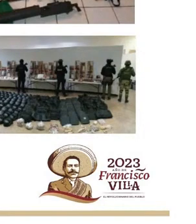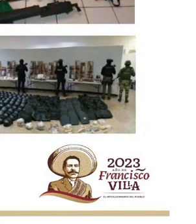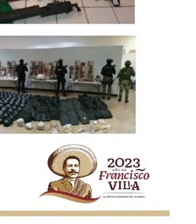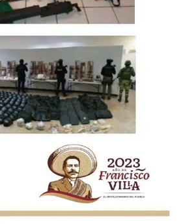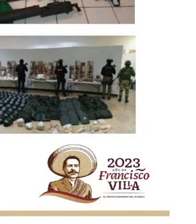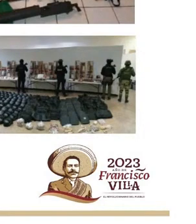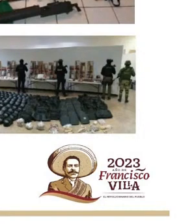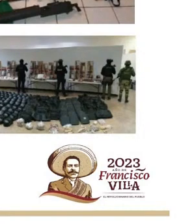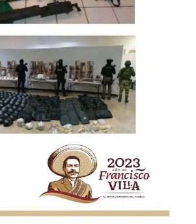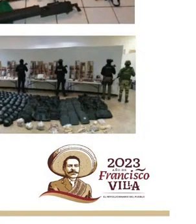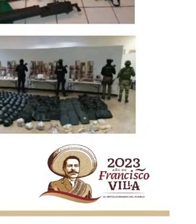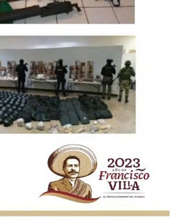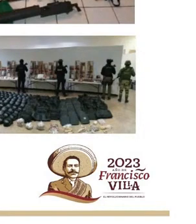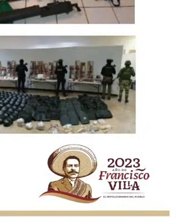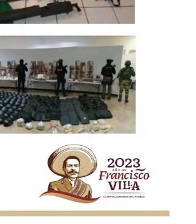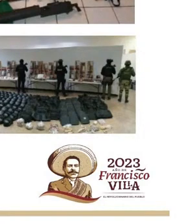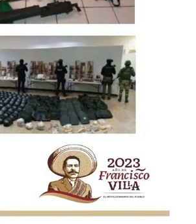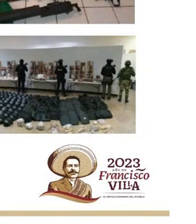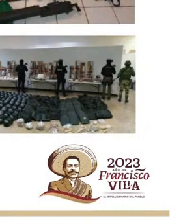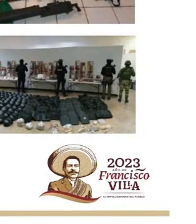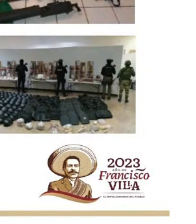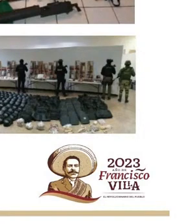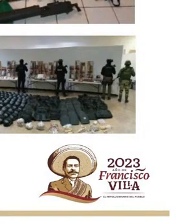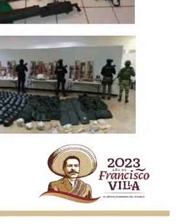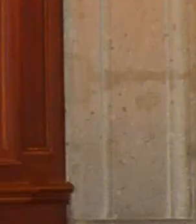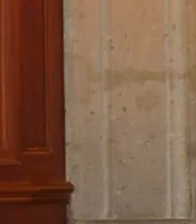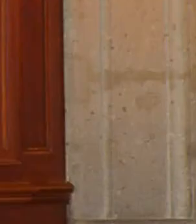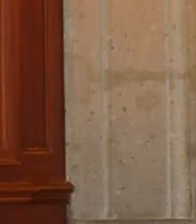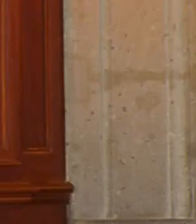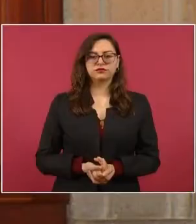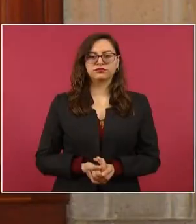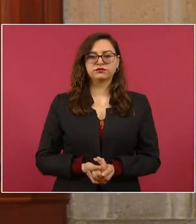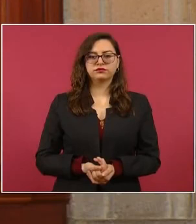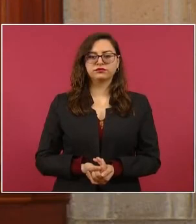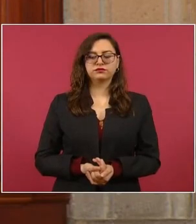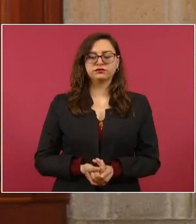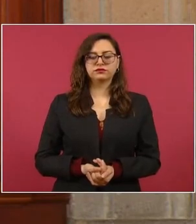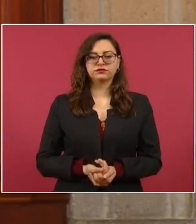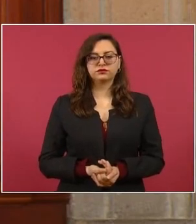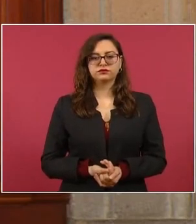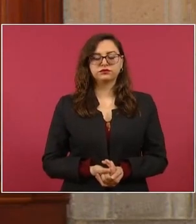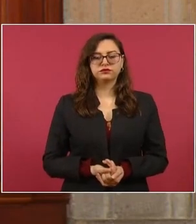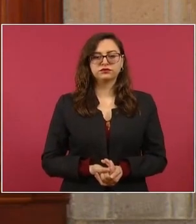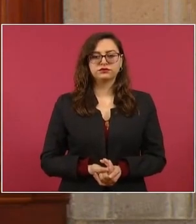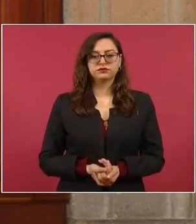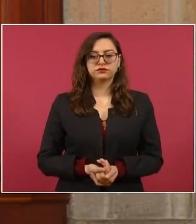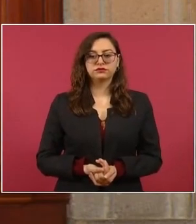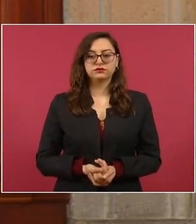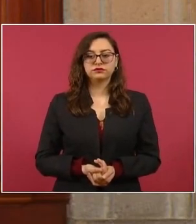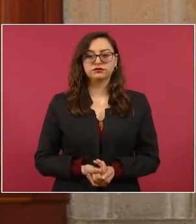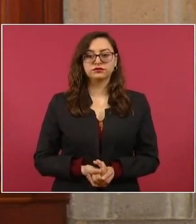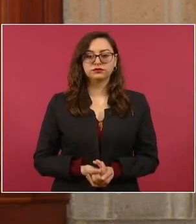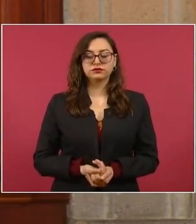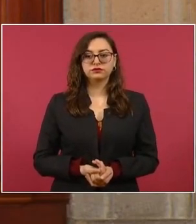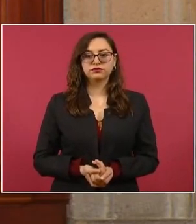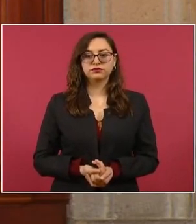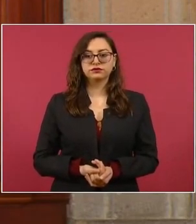tácticos, chalecos y placas balísticas. Adelante.